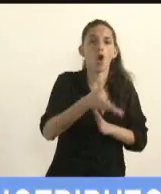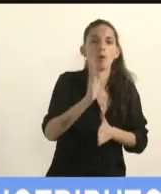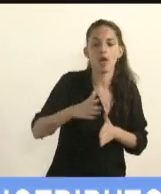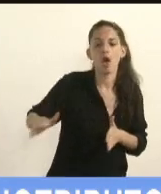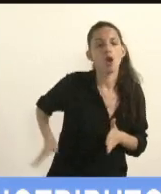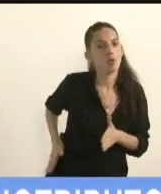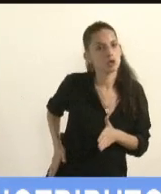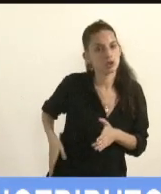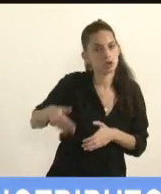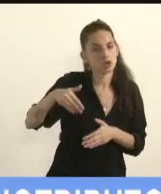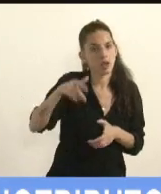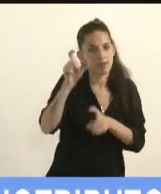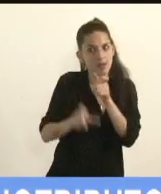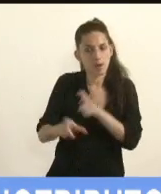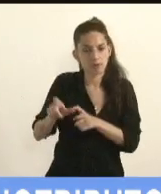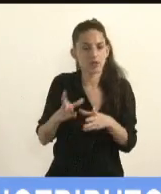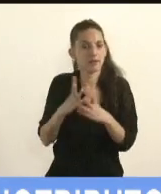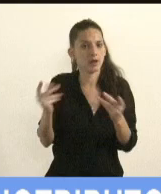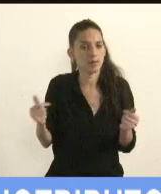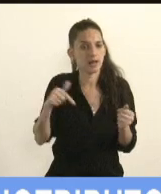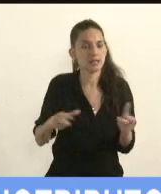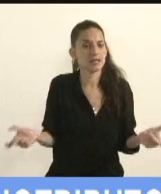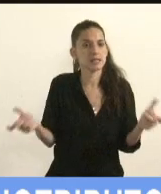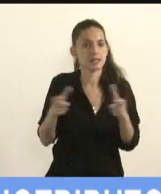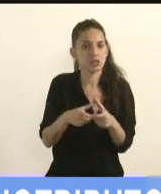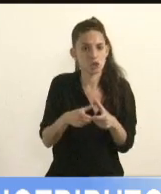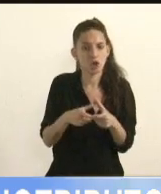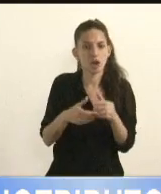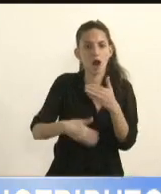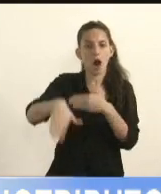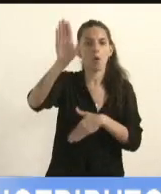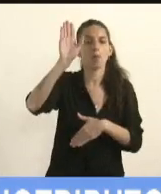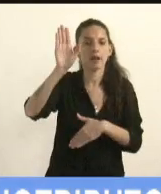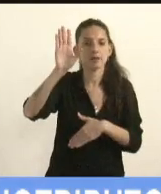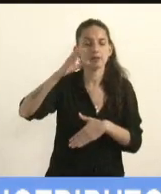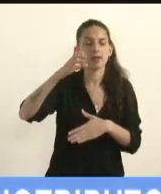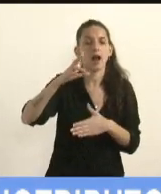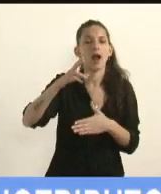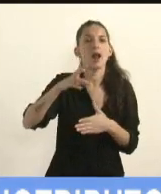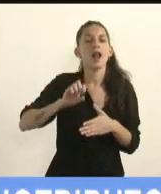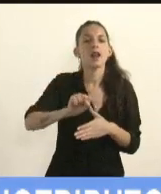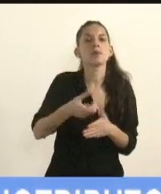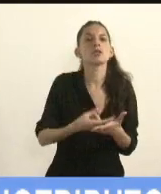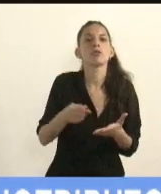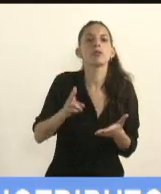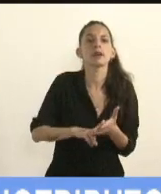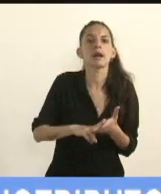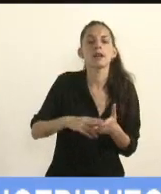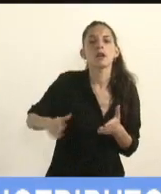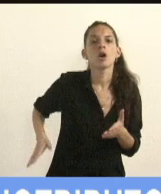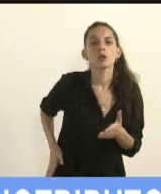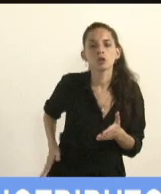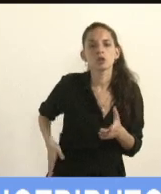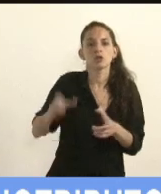gente y que termina esta sesión de hoy y seguirán aumentando la presión fiscal sobre los bolsillos de los trabajadores,